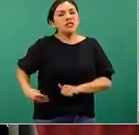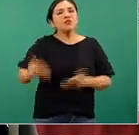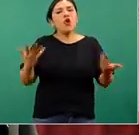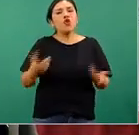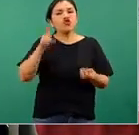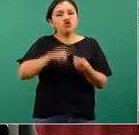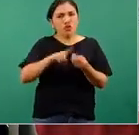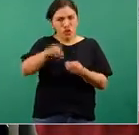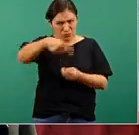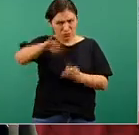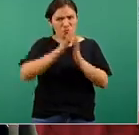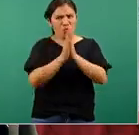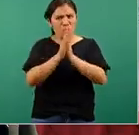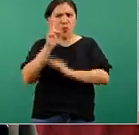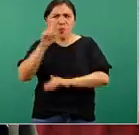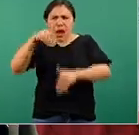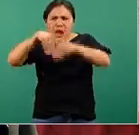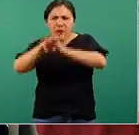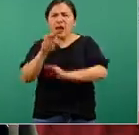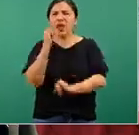Por favor,